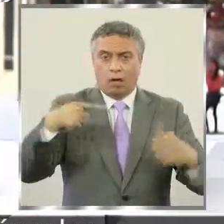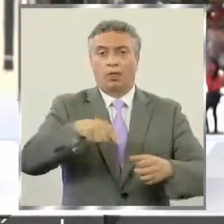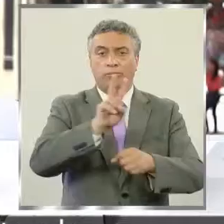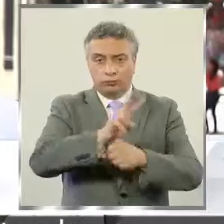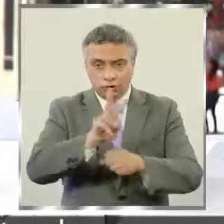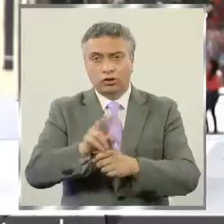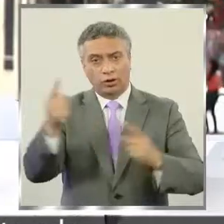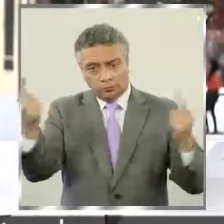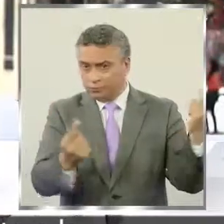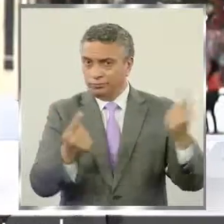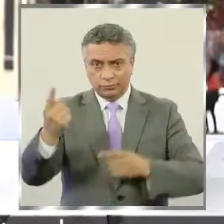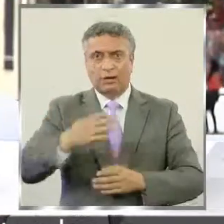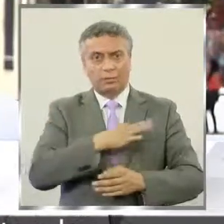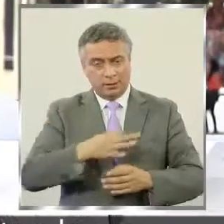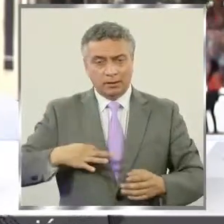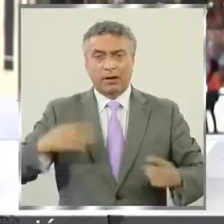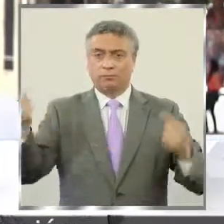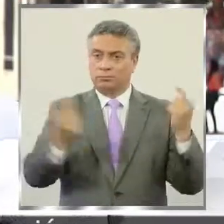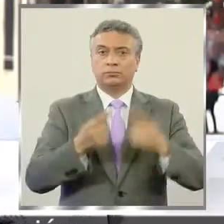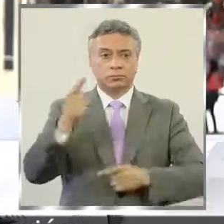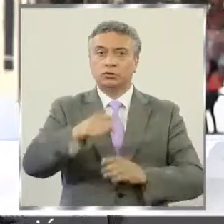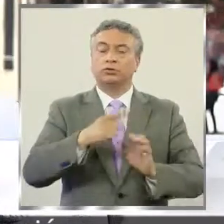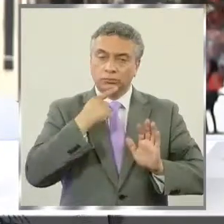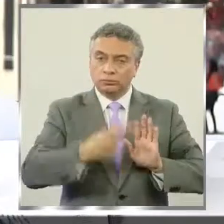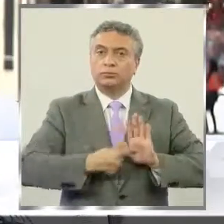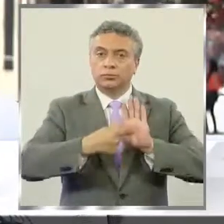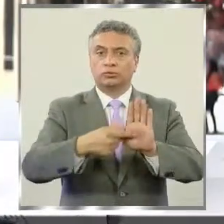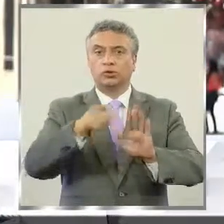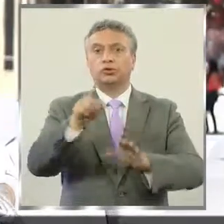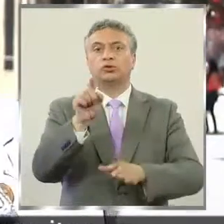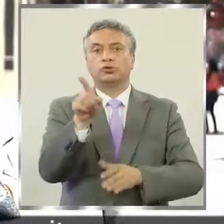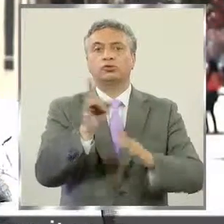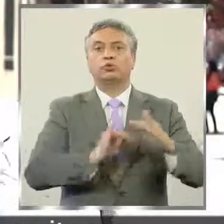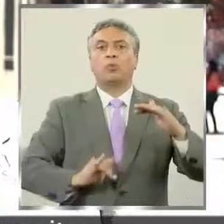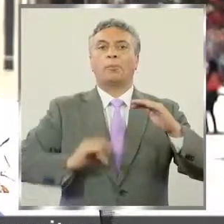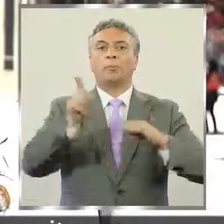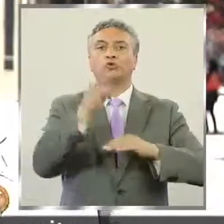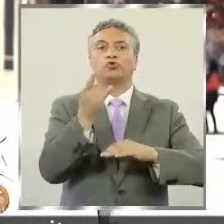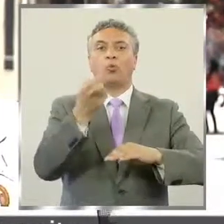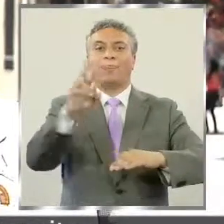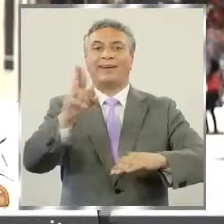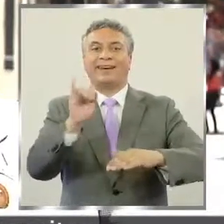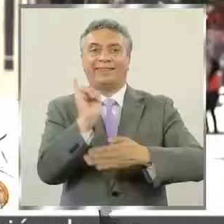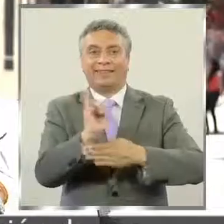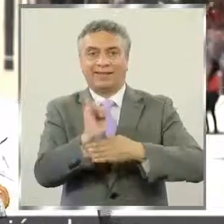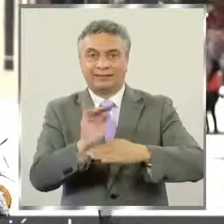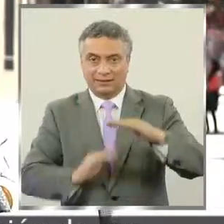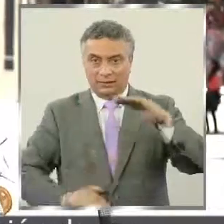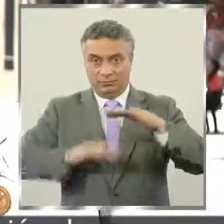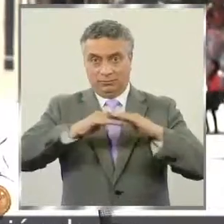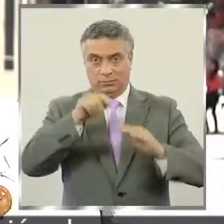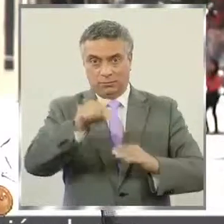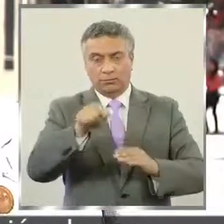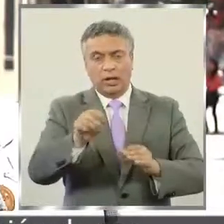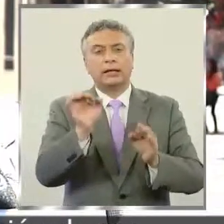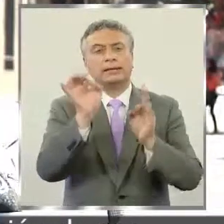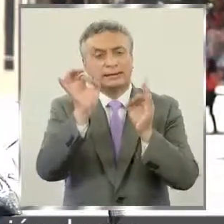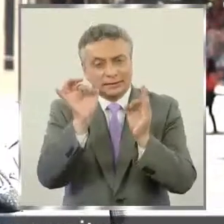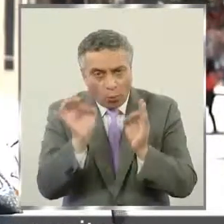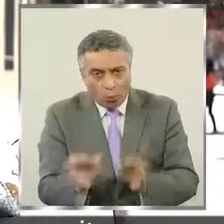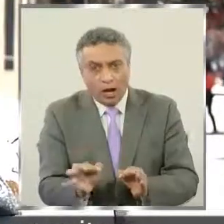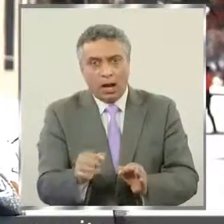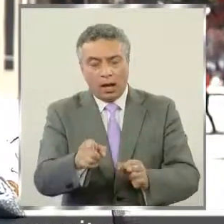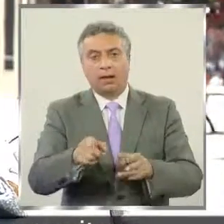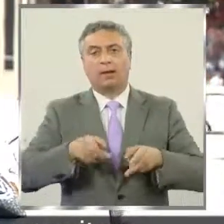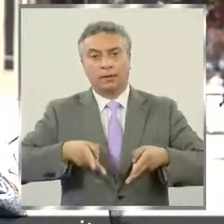educación y los equipos ministeriales junto a la Superintendencia de Educación para buscar caminos de solución que permitan asegurar el derecho a la educación de sus